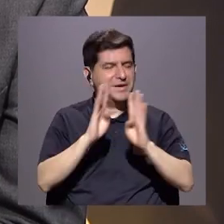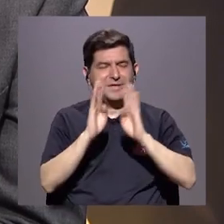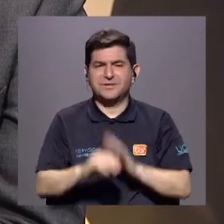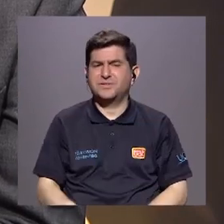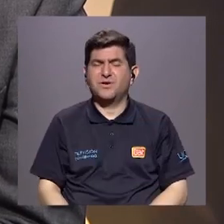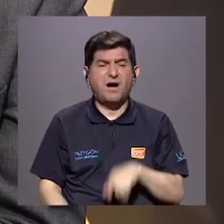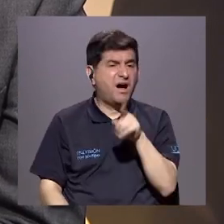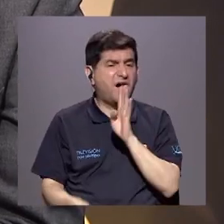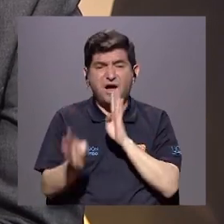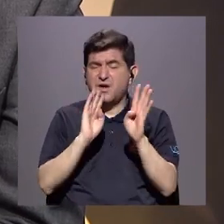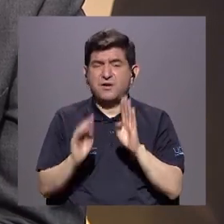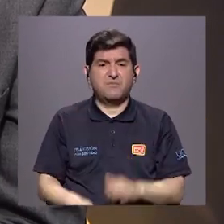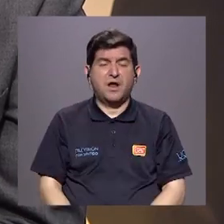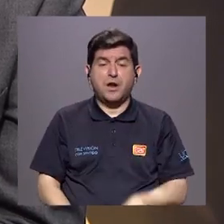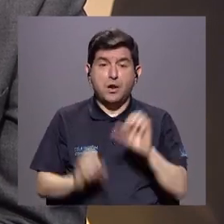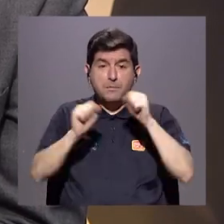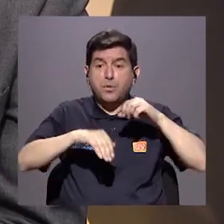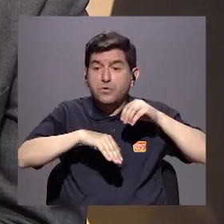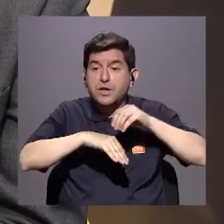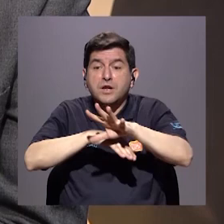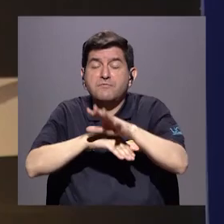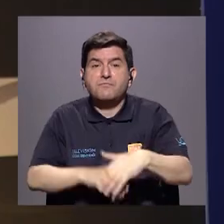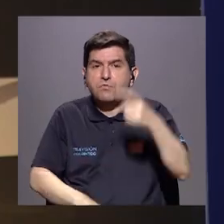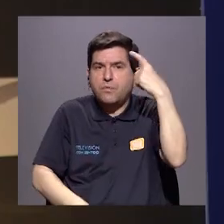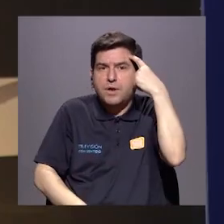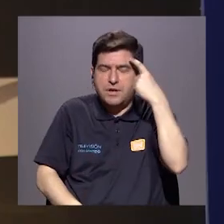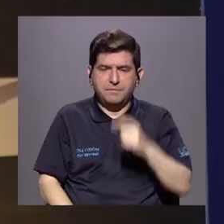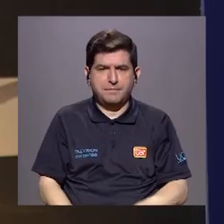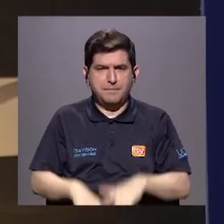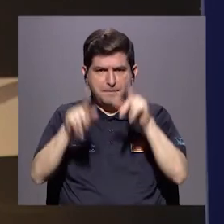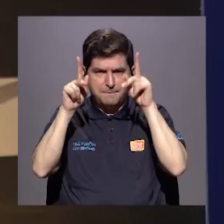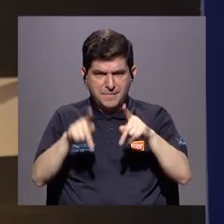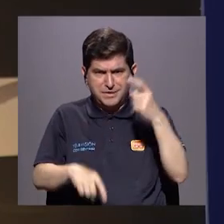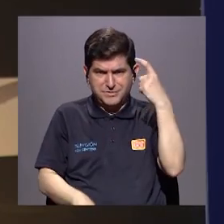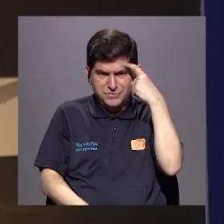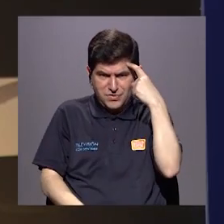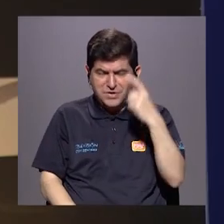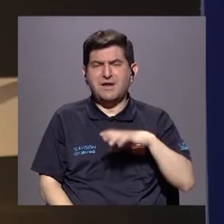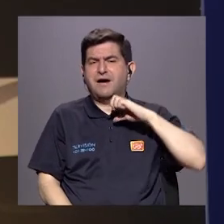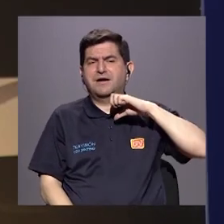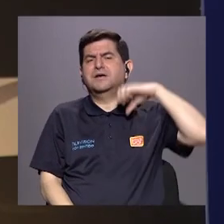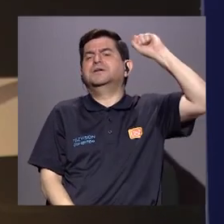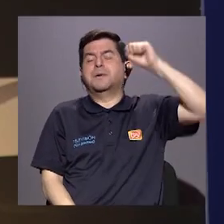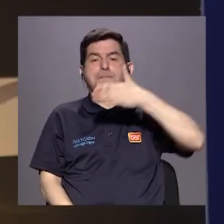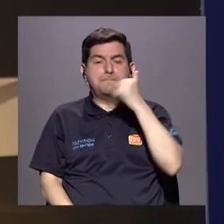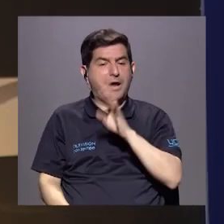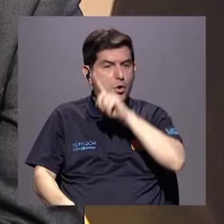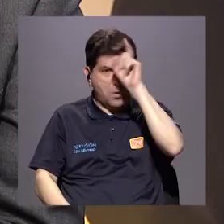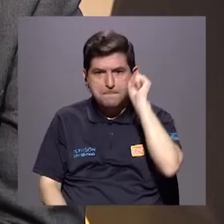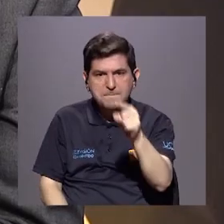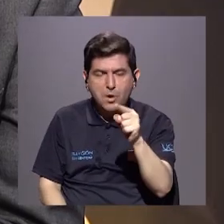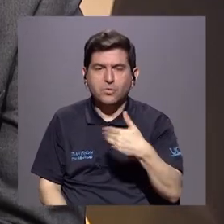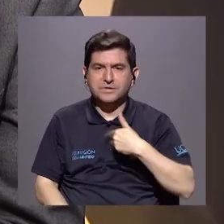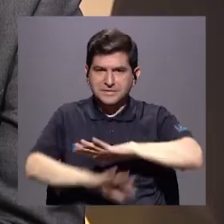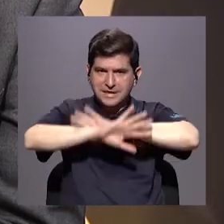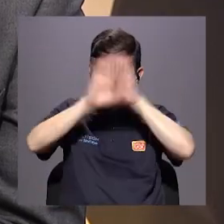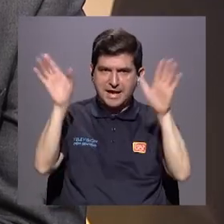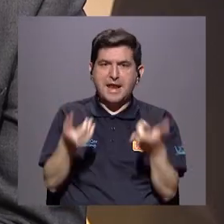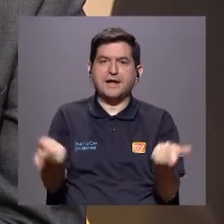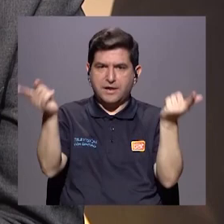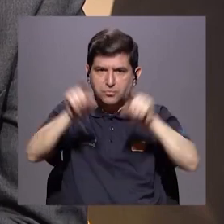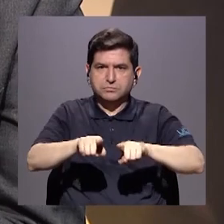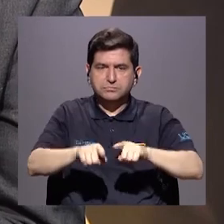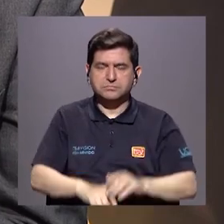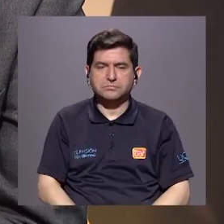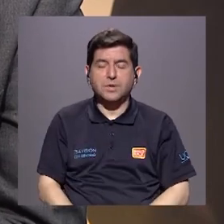no hablemos de esto porque podemos inducir un pensamiento si una persona está pensando en suicidarse lo mejor es preguntarle tener claro si eso es lo que está pasando